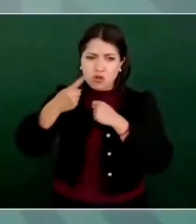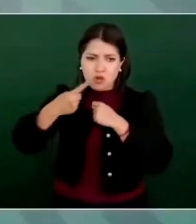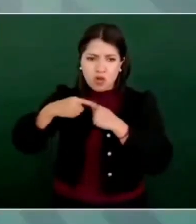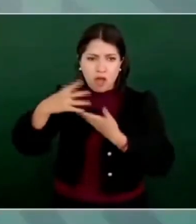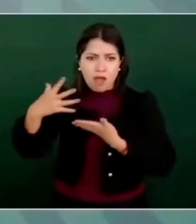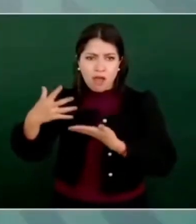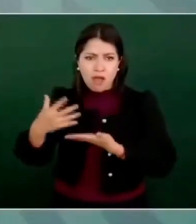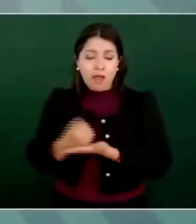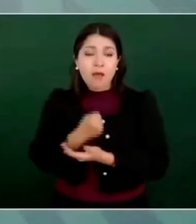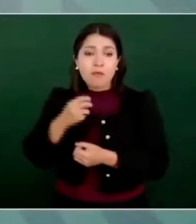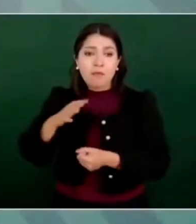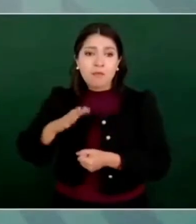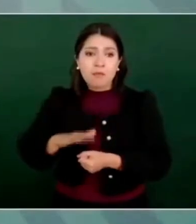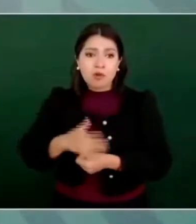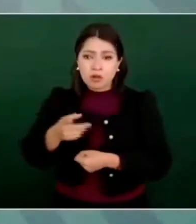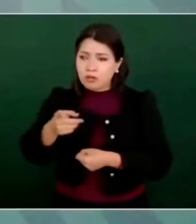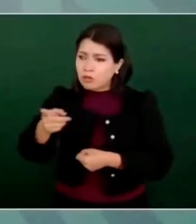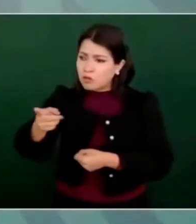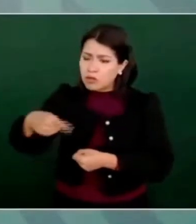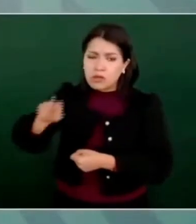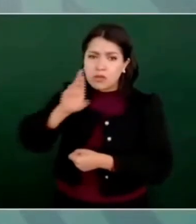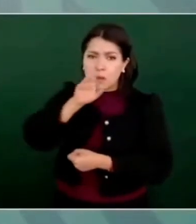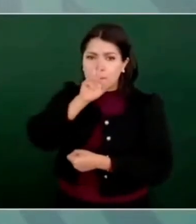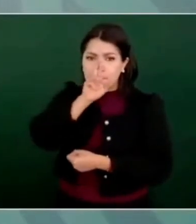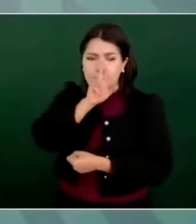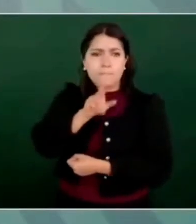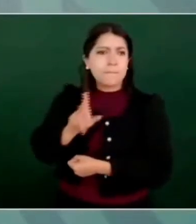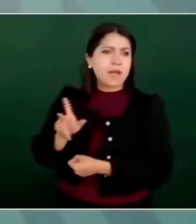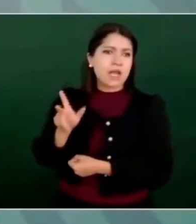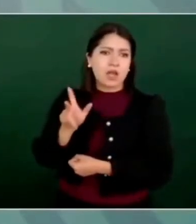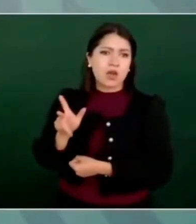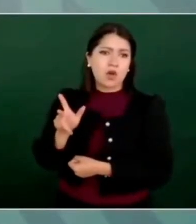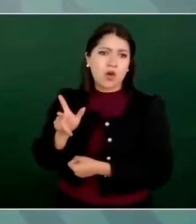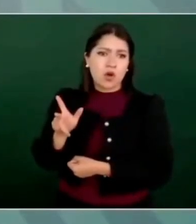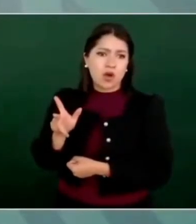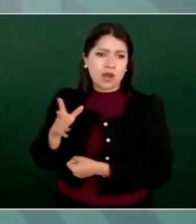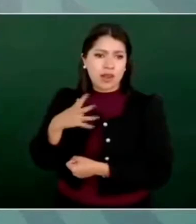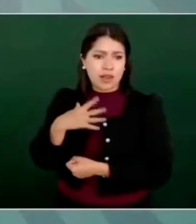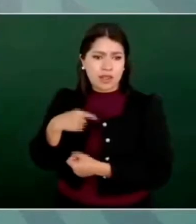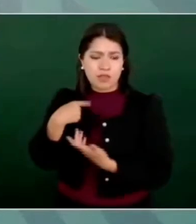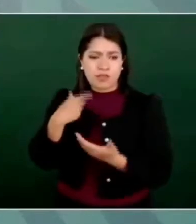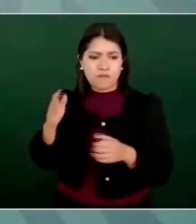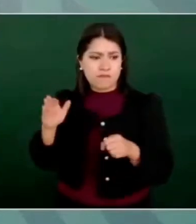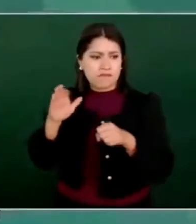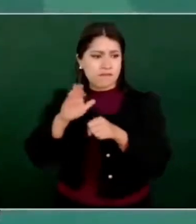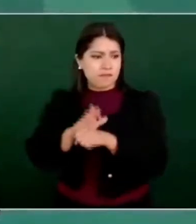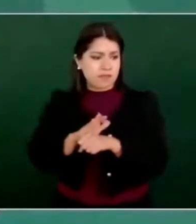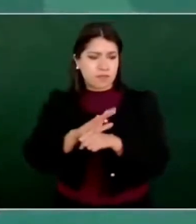ustedes son los mejores hijos de la patria.